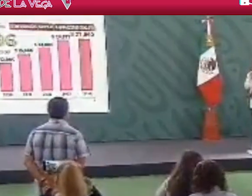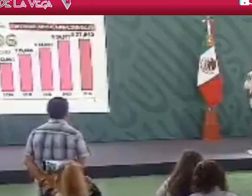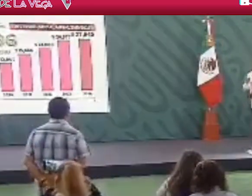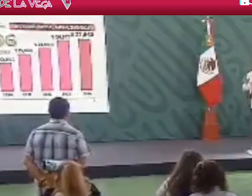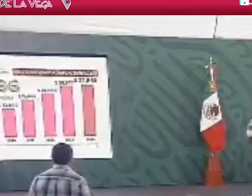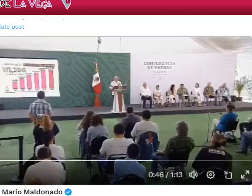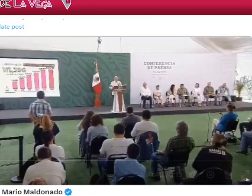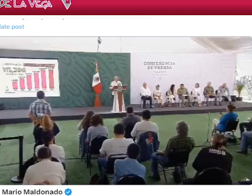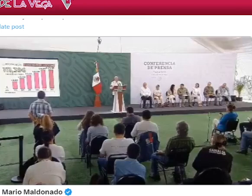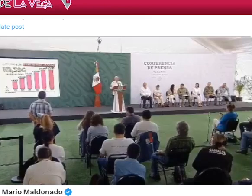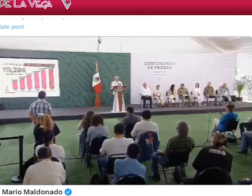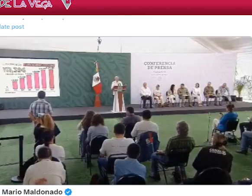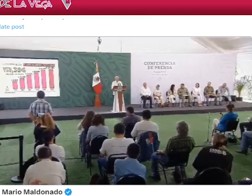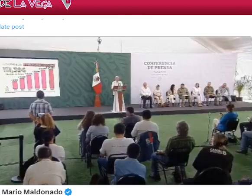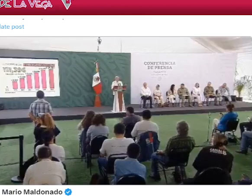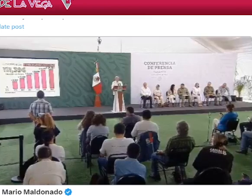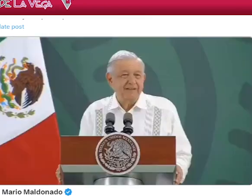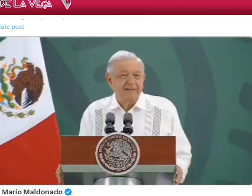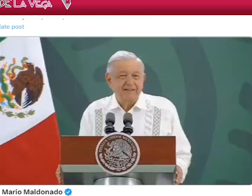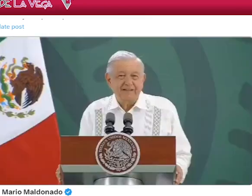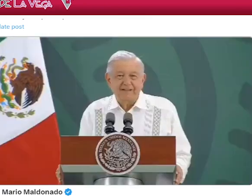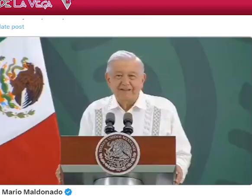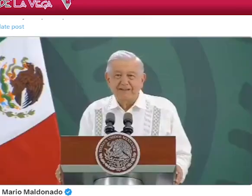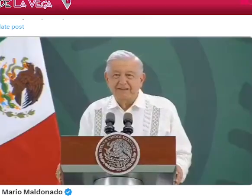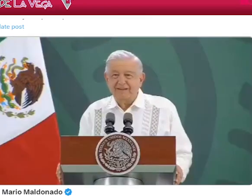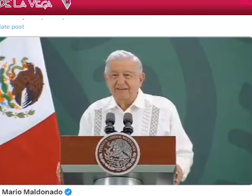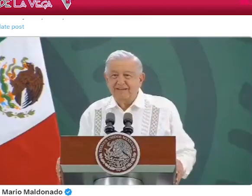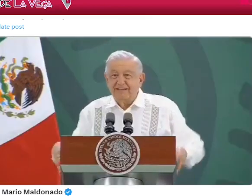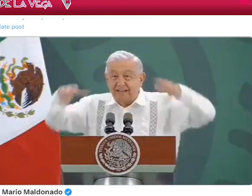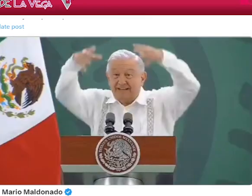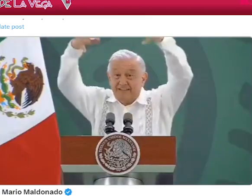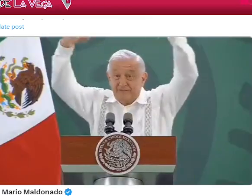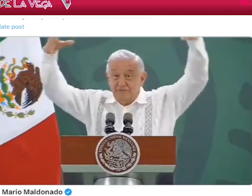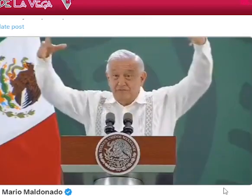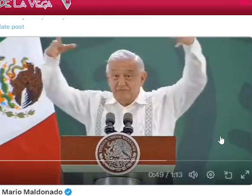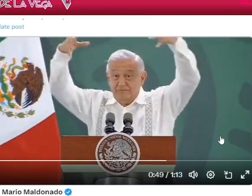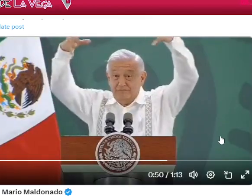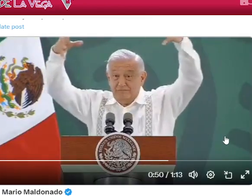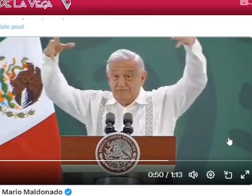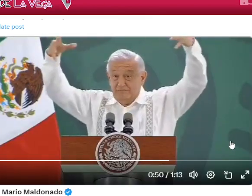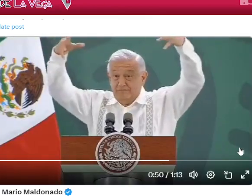pero llegan a ser